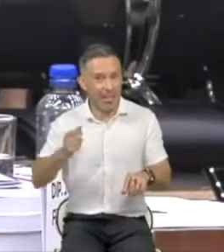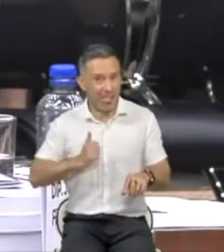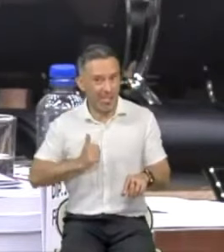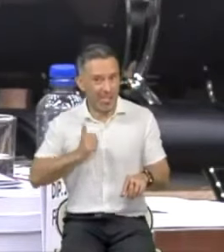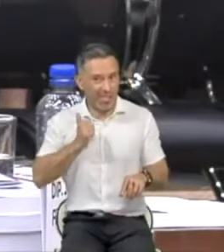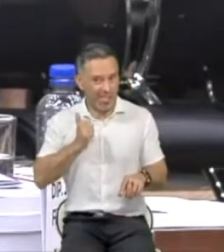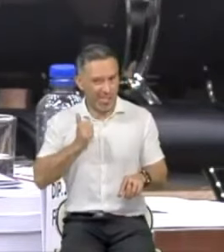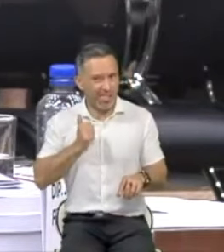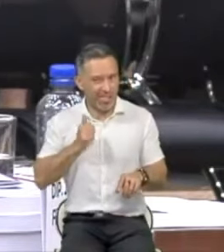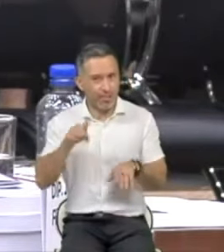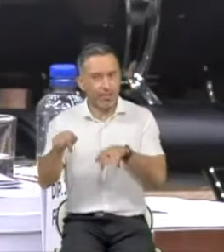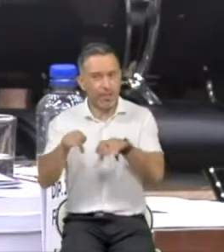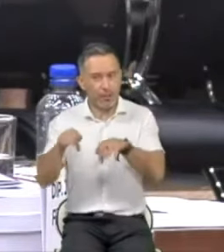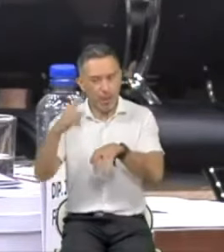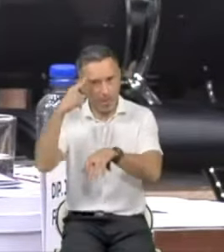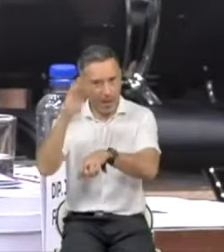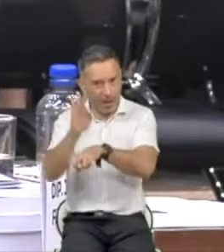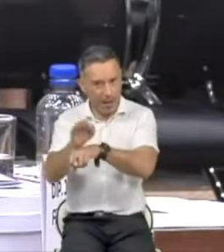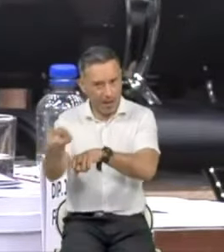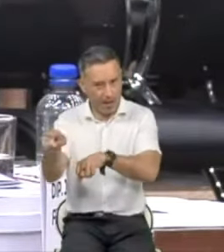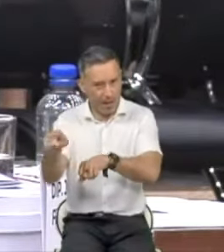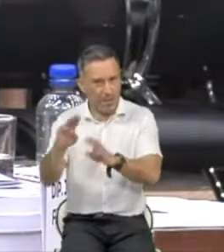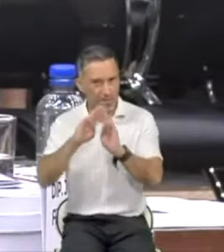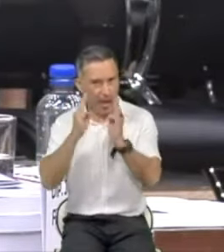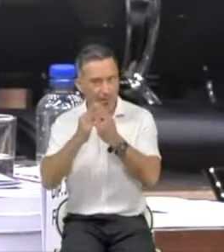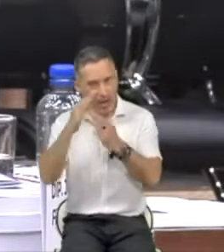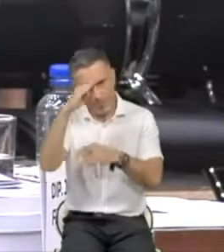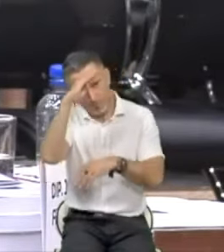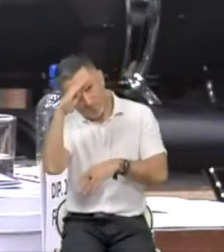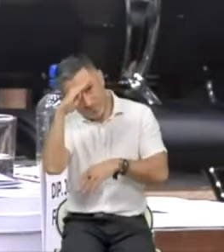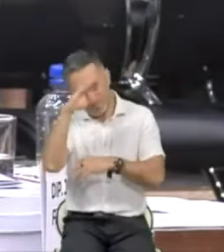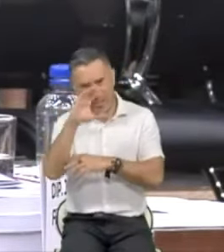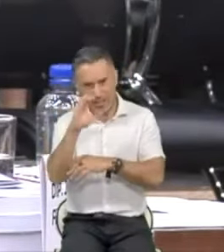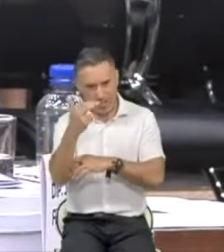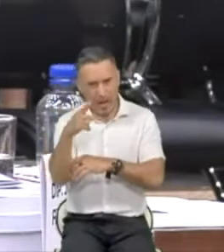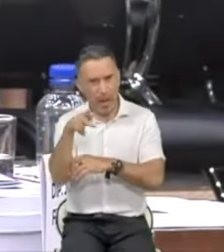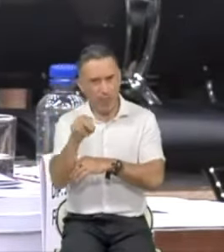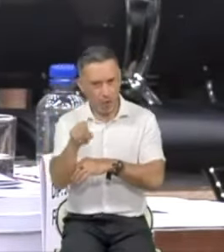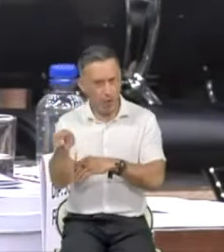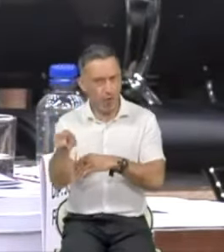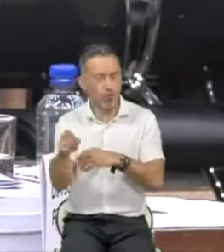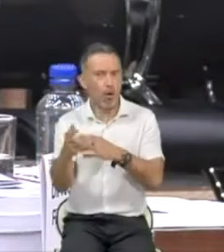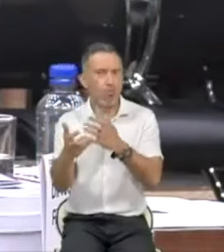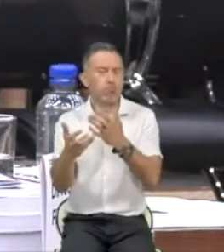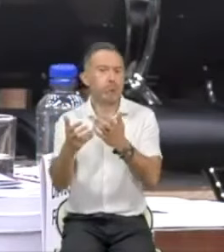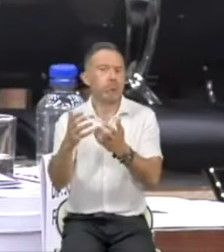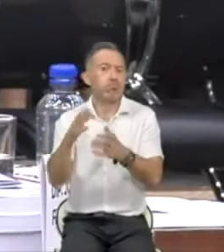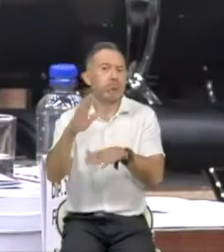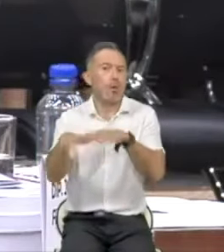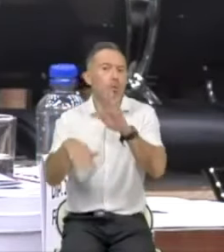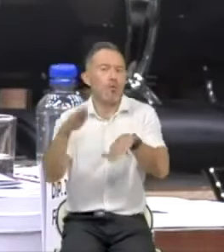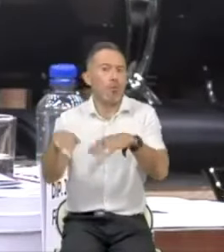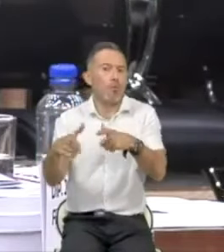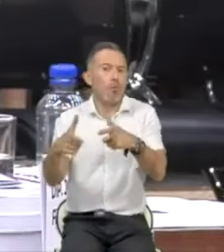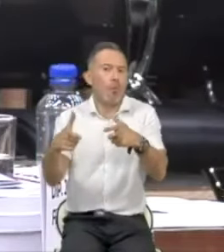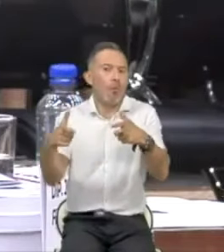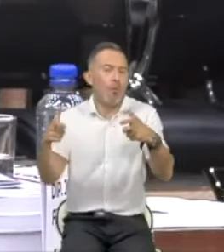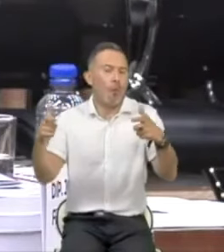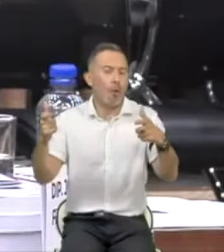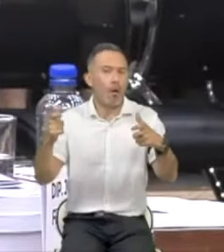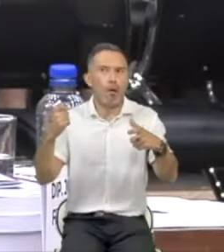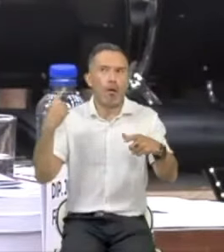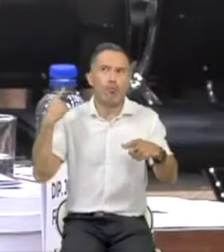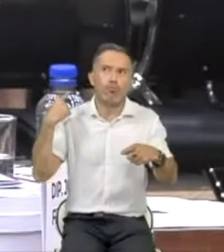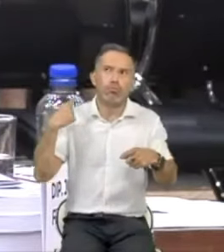Guzmán y bañó en sangre el país y desde entonces estamos en una pesadilla y no ha sido